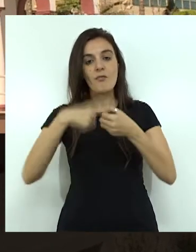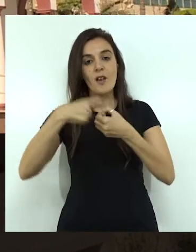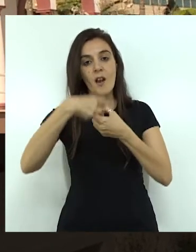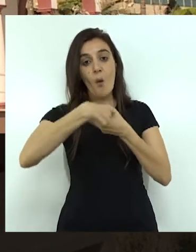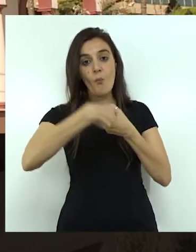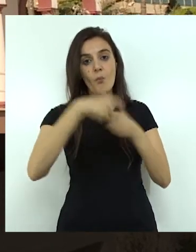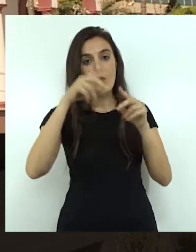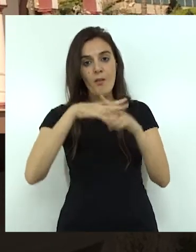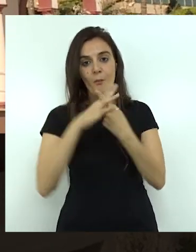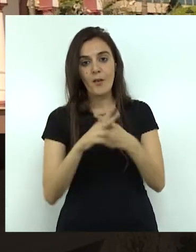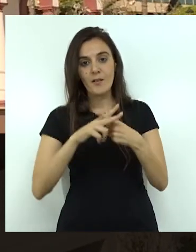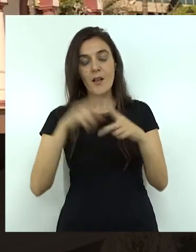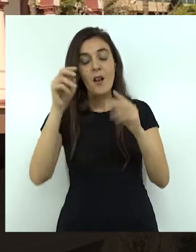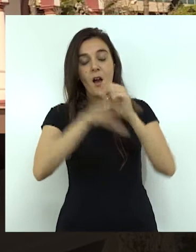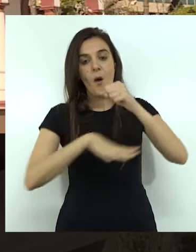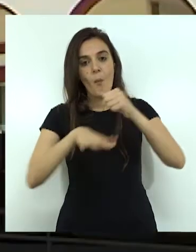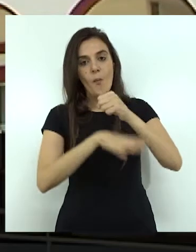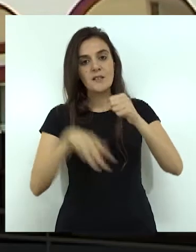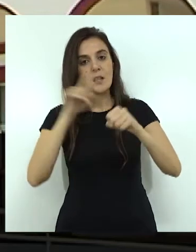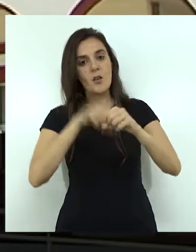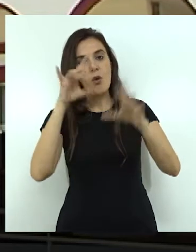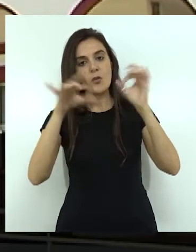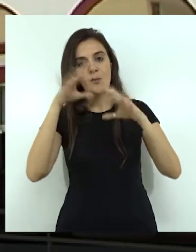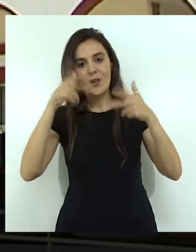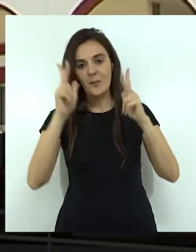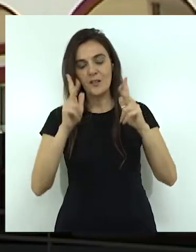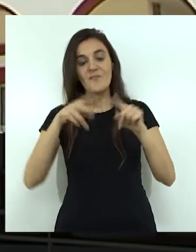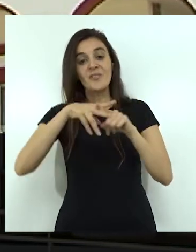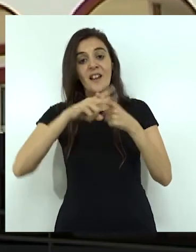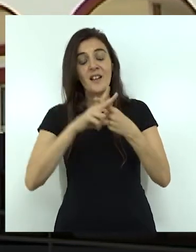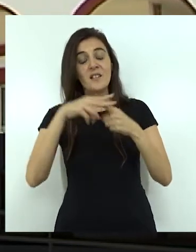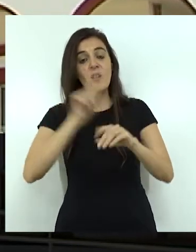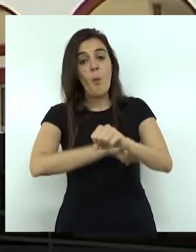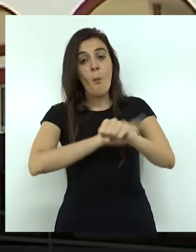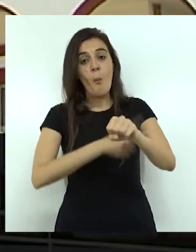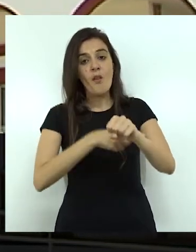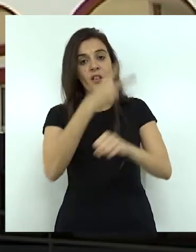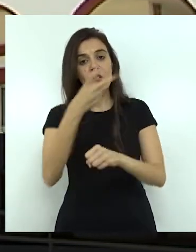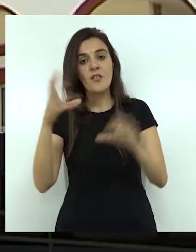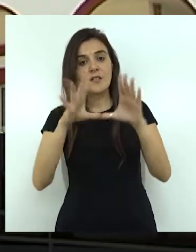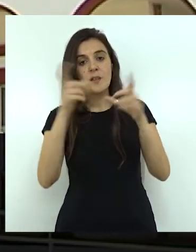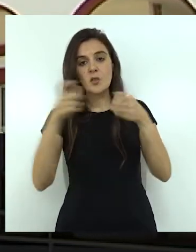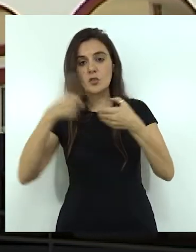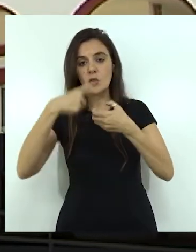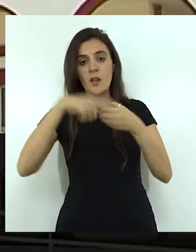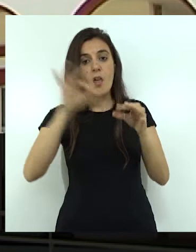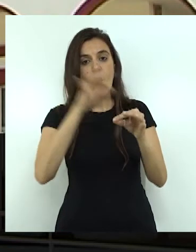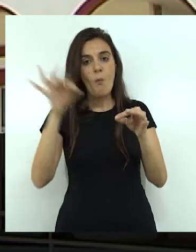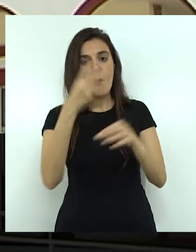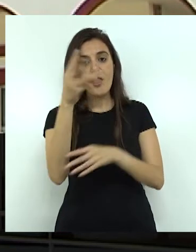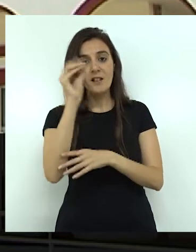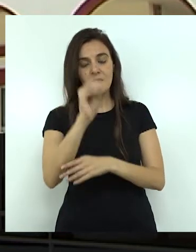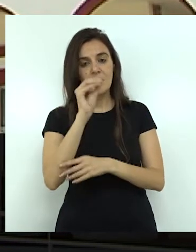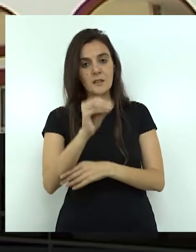los talleres contemplados en las bases de ocio y tiempo libre en el taller deportivo habrá 210 plazas en el de bordados 30